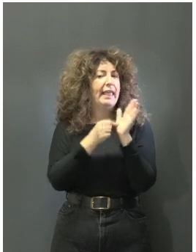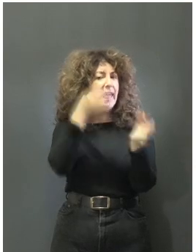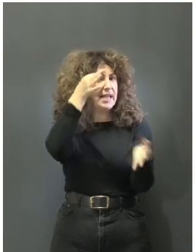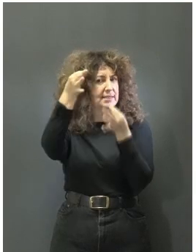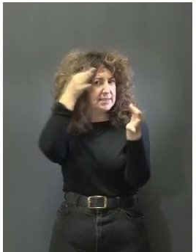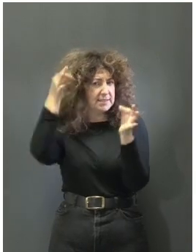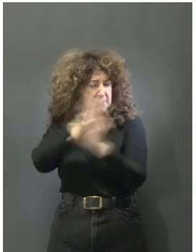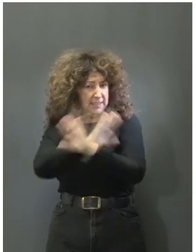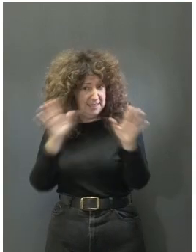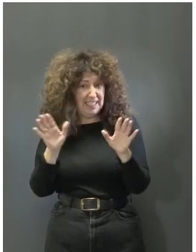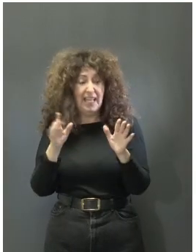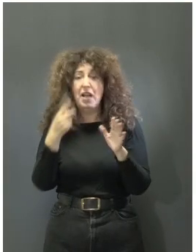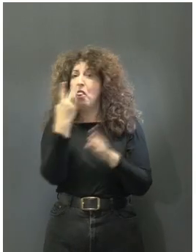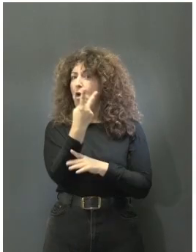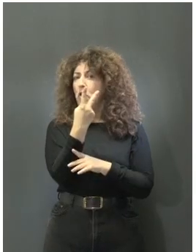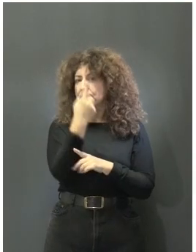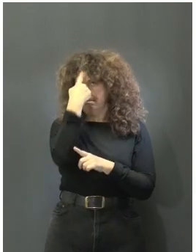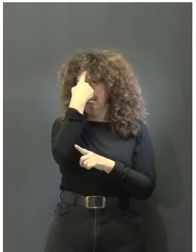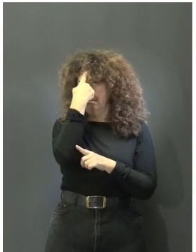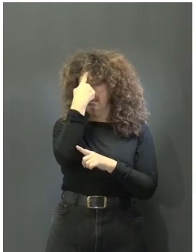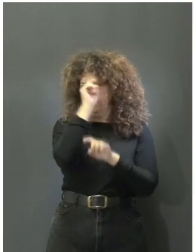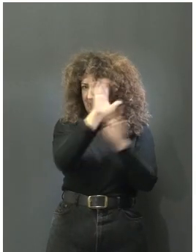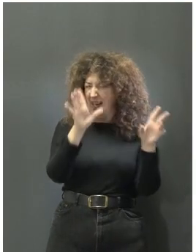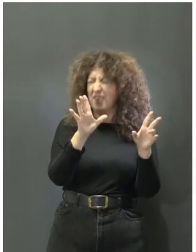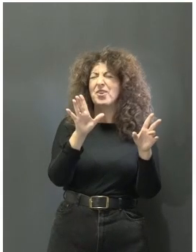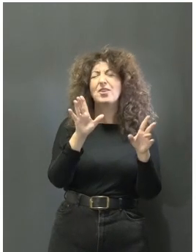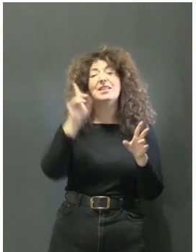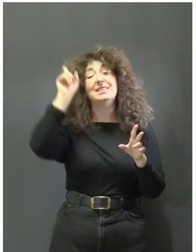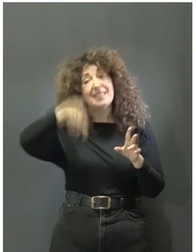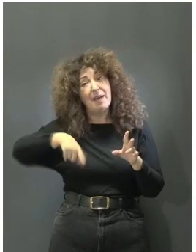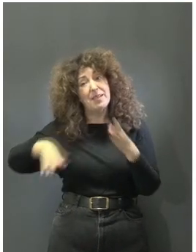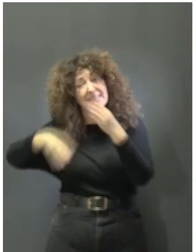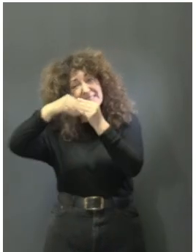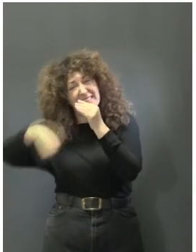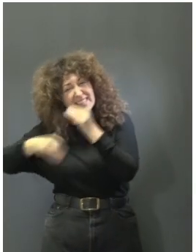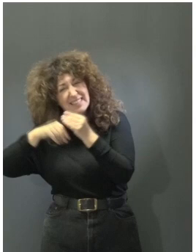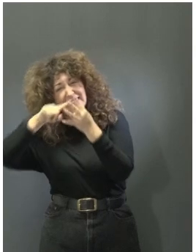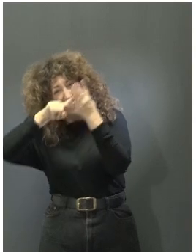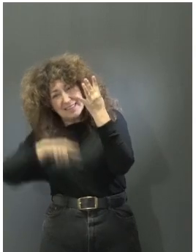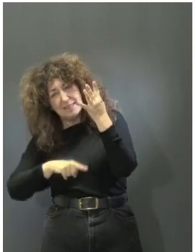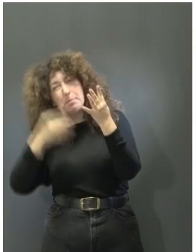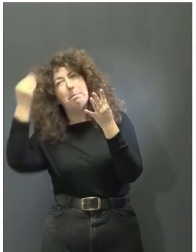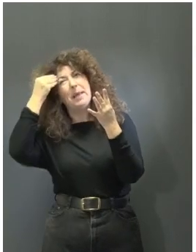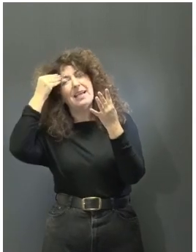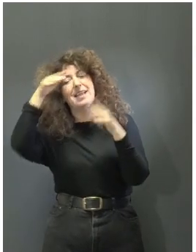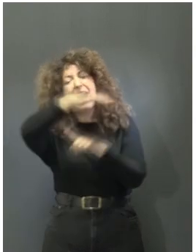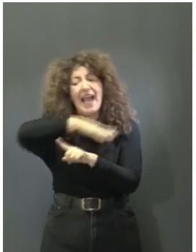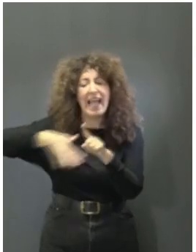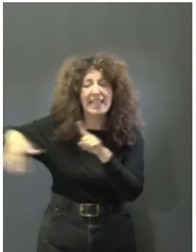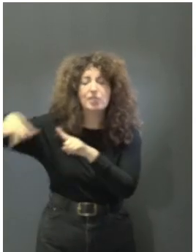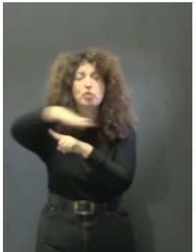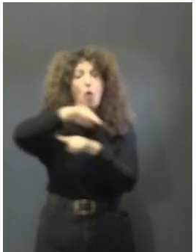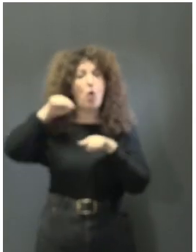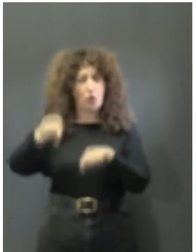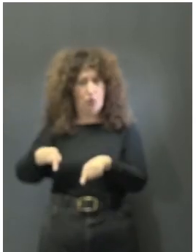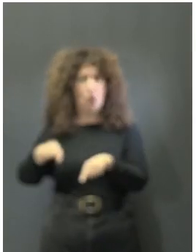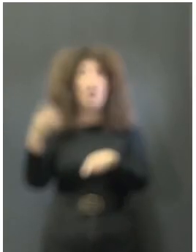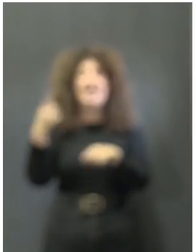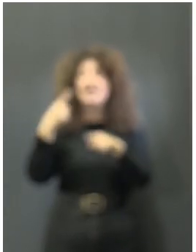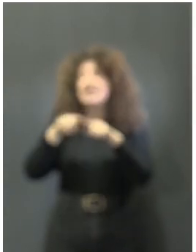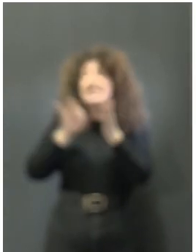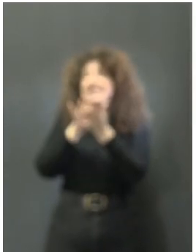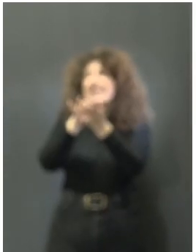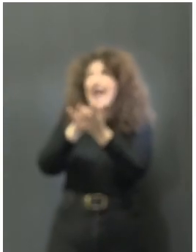que tenemos más en mente, sino que tiene necesariamente que pensar en el entorno, en el bien, en el servicio de manera